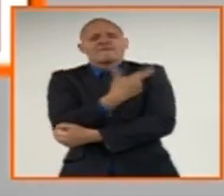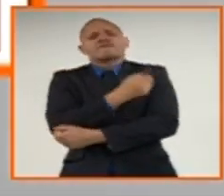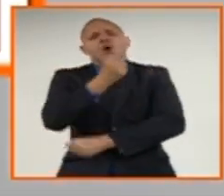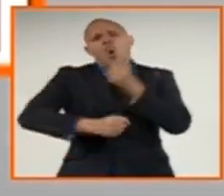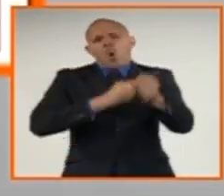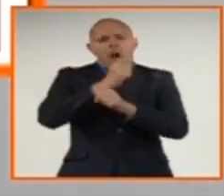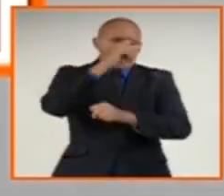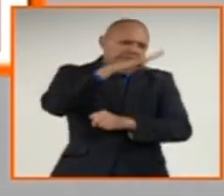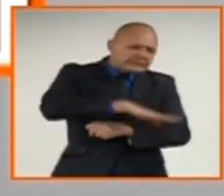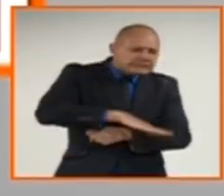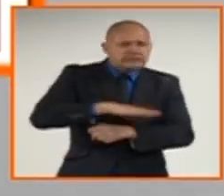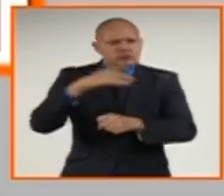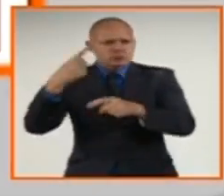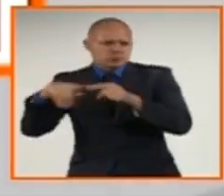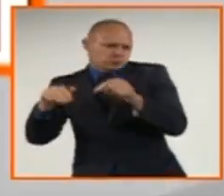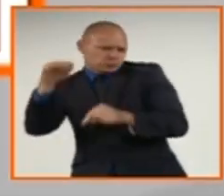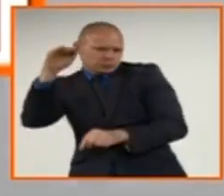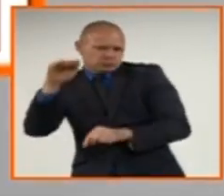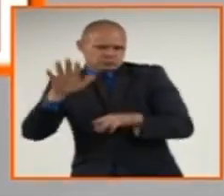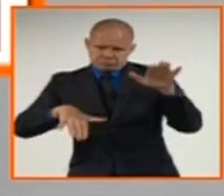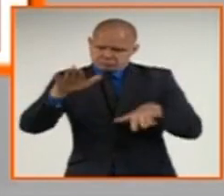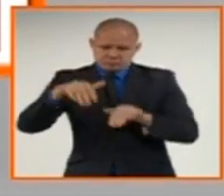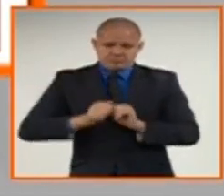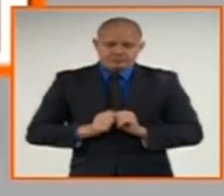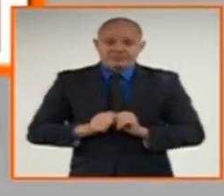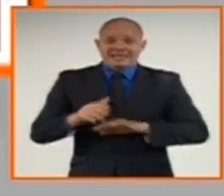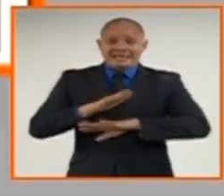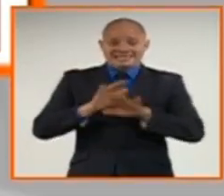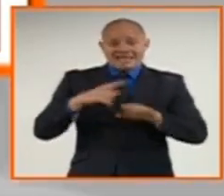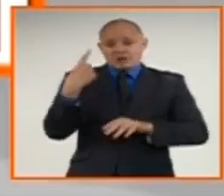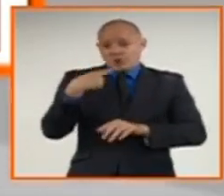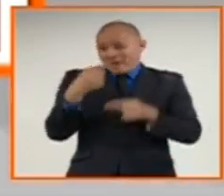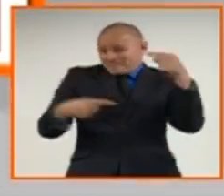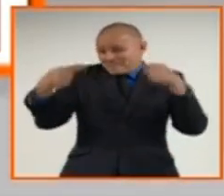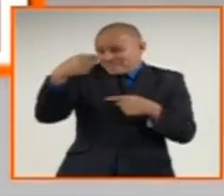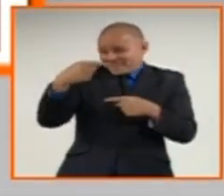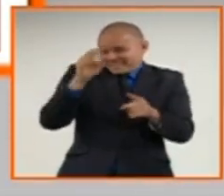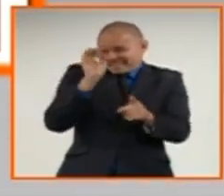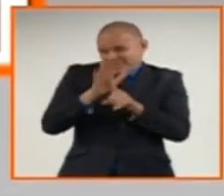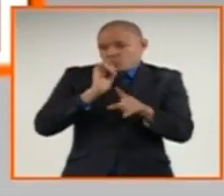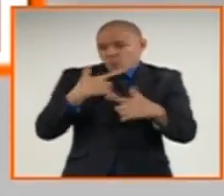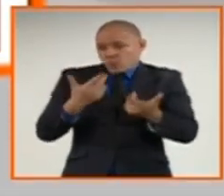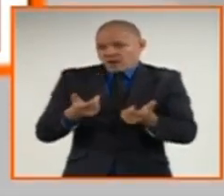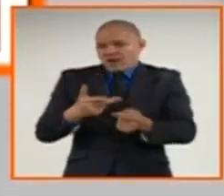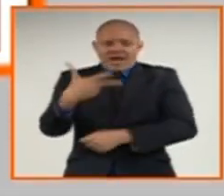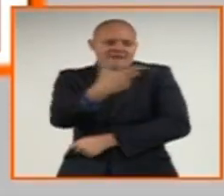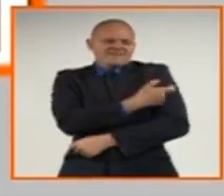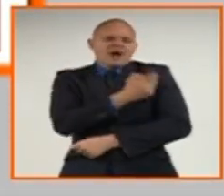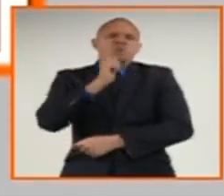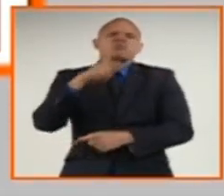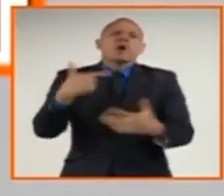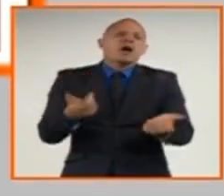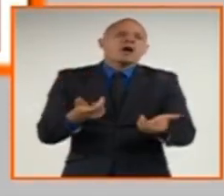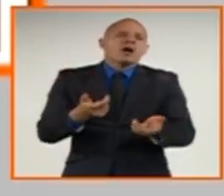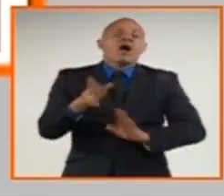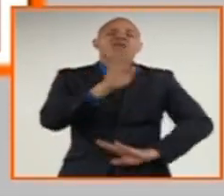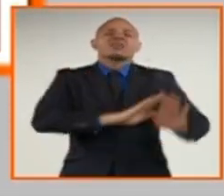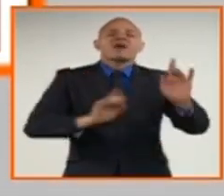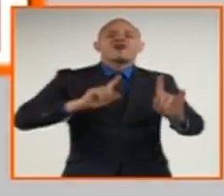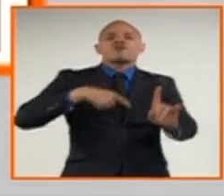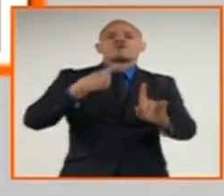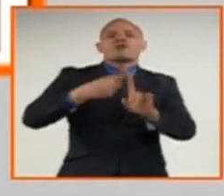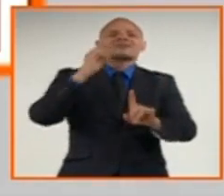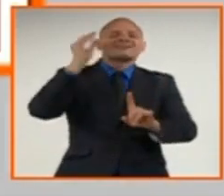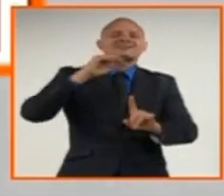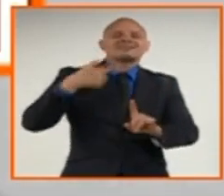hepatitis B, que este año, en octubre, va a cumplir los 30 años de introducida en el Programa Nacional de Inmunizaciones. Y es una vacuna que es